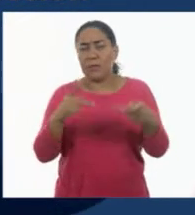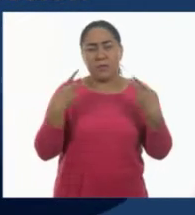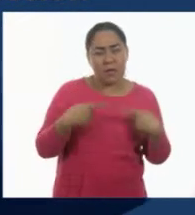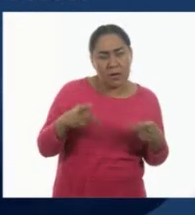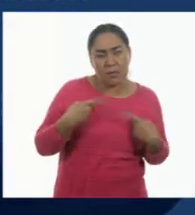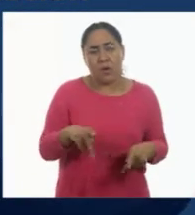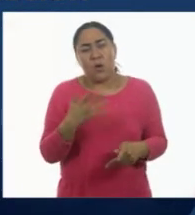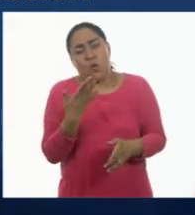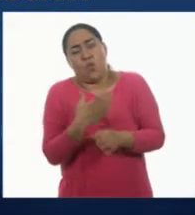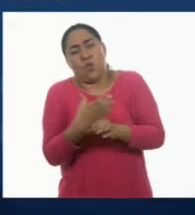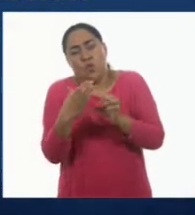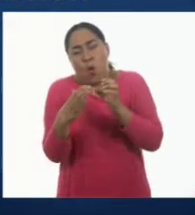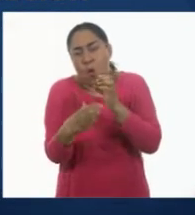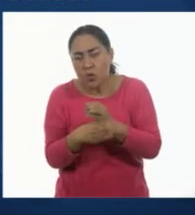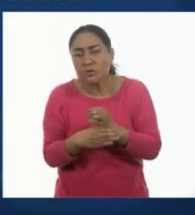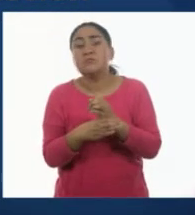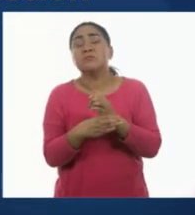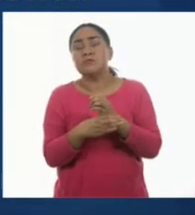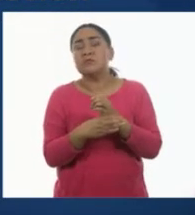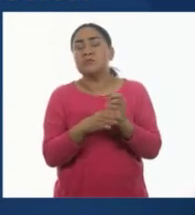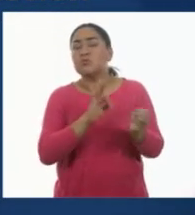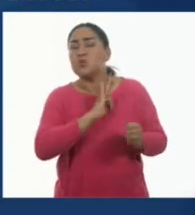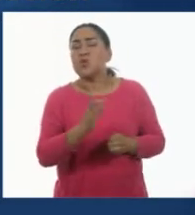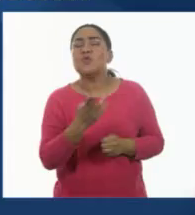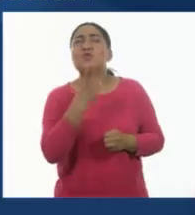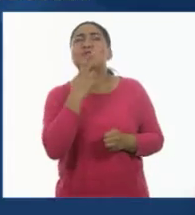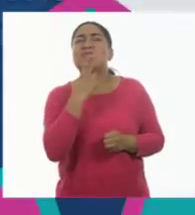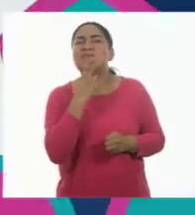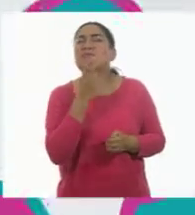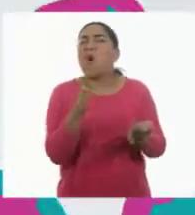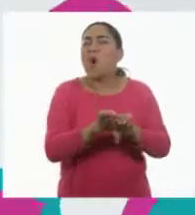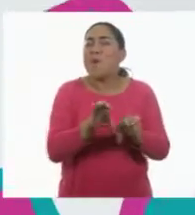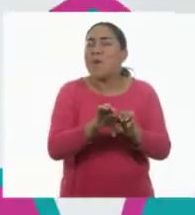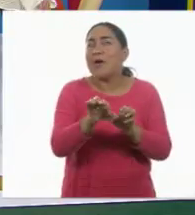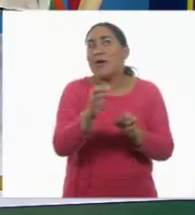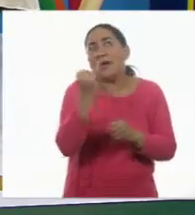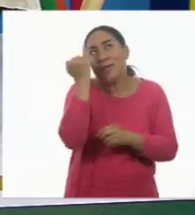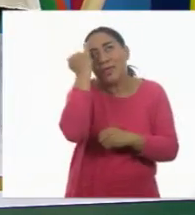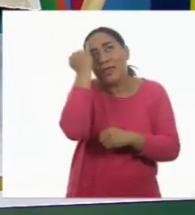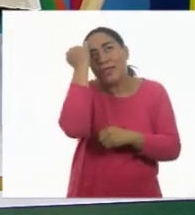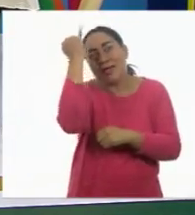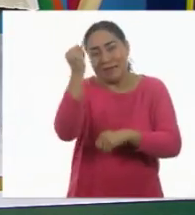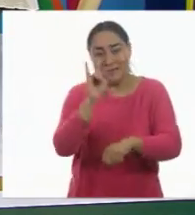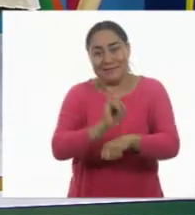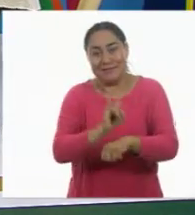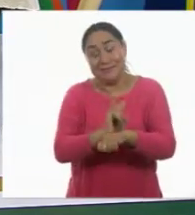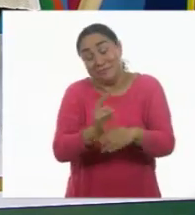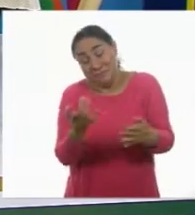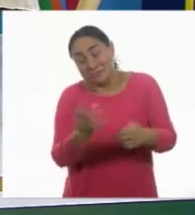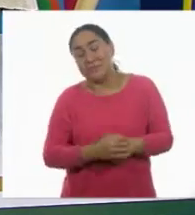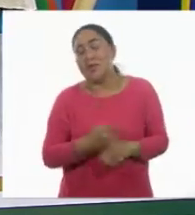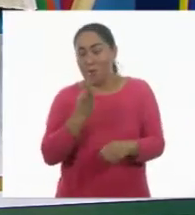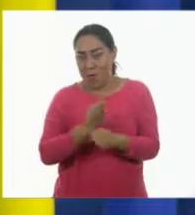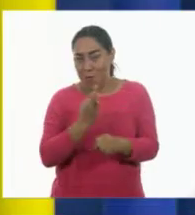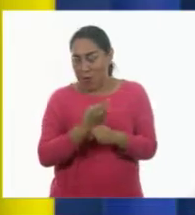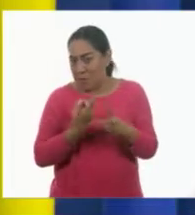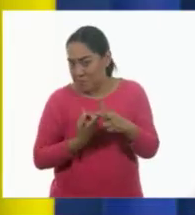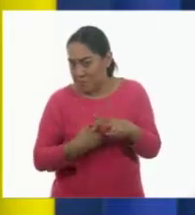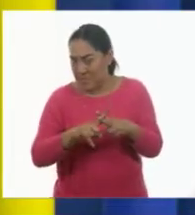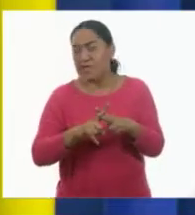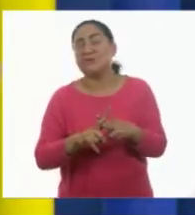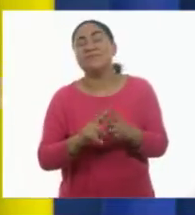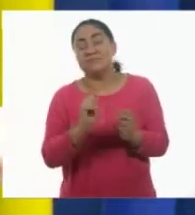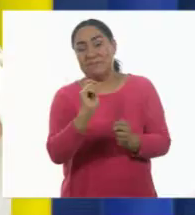y reinterpretarlos utilizando la ficción. Así es. Sí, así que para eso vamos a trabajar el día de hoy. Ajá. Vamos a